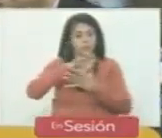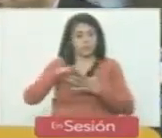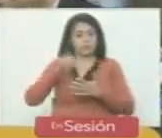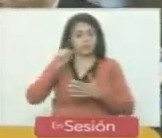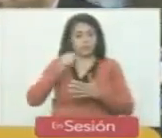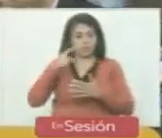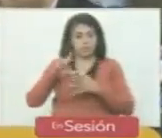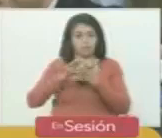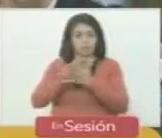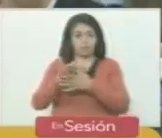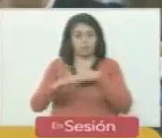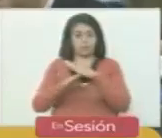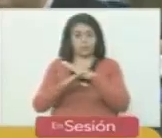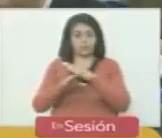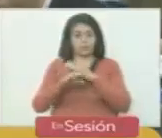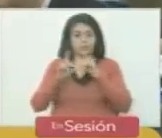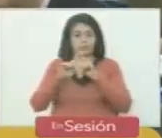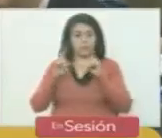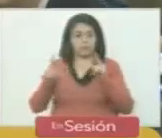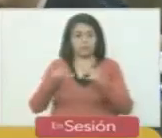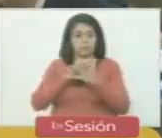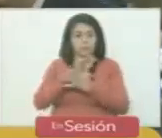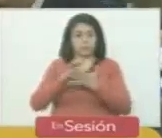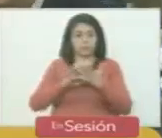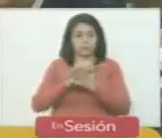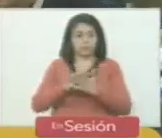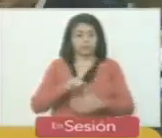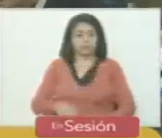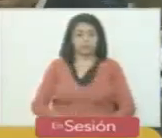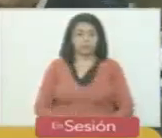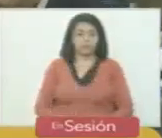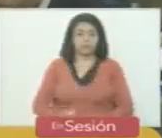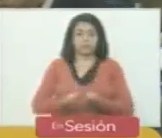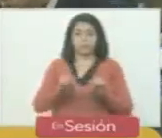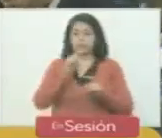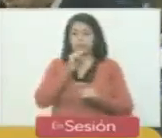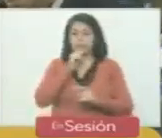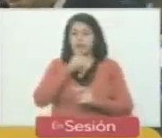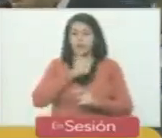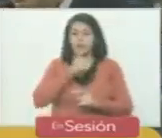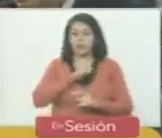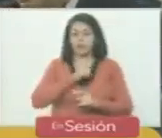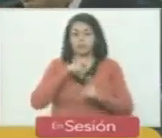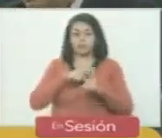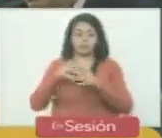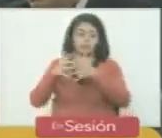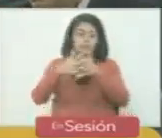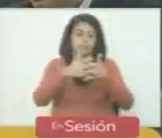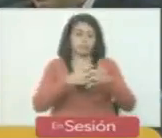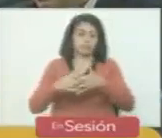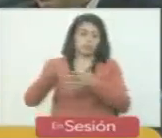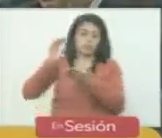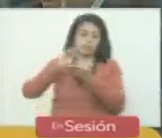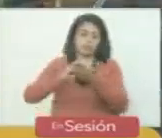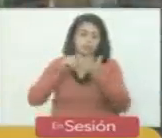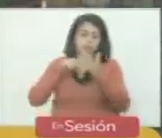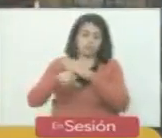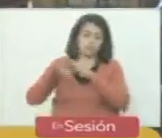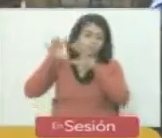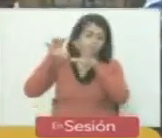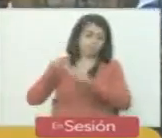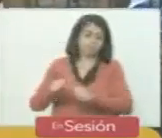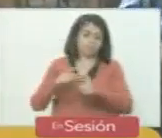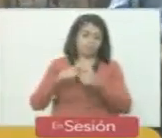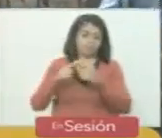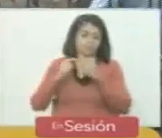hay problemas todavía. Hay problemas, ¿cómo no? Pero ¿y quién aguanta ese imperio? Otra vez ese imperio,